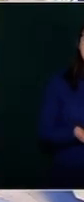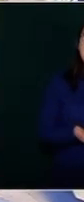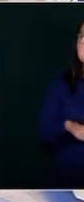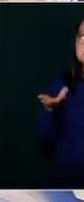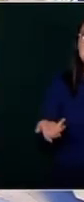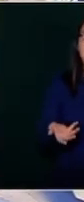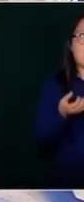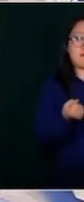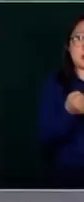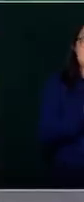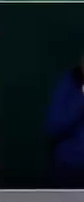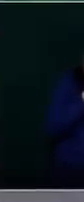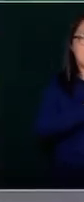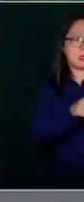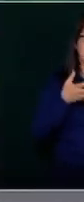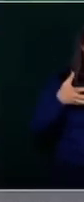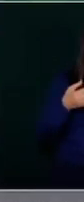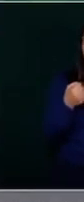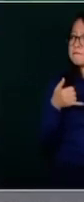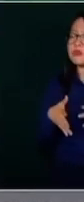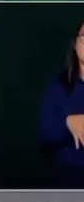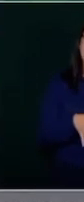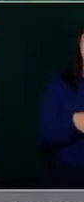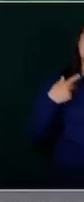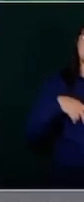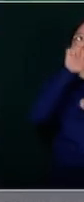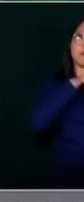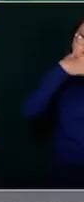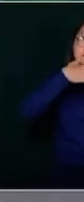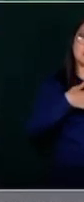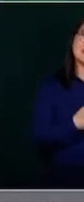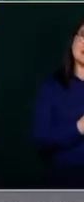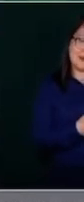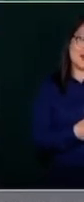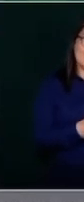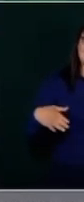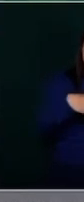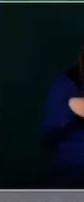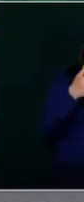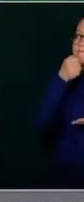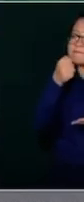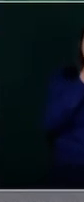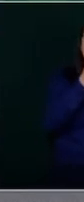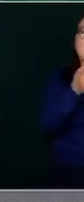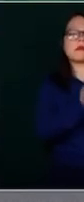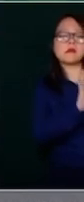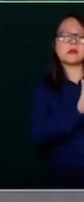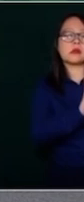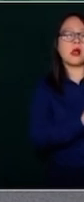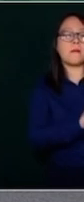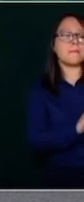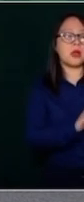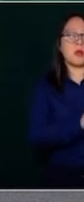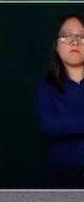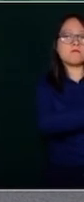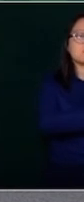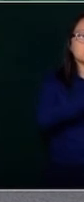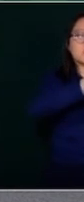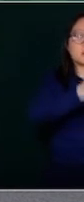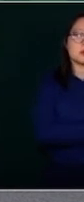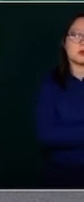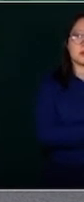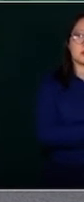mucha planeación estatal los inversionistas saben de esto por lo mismo está muy